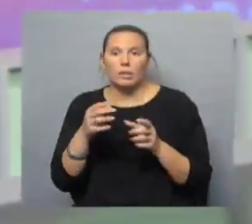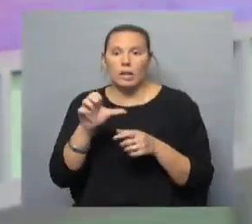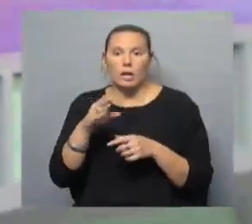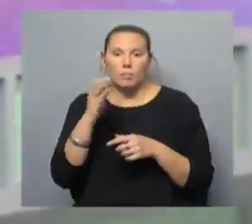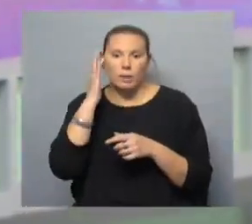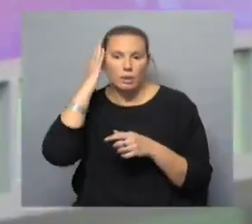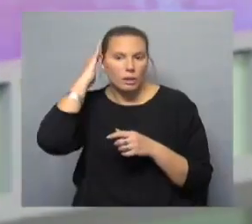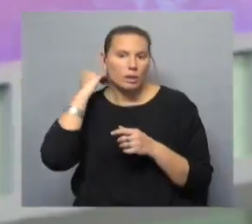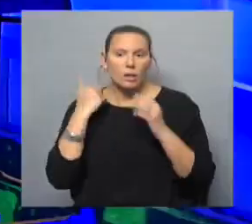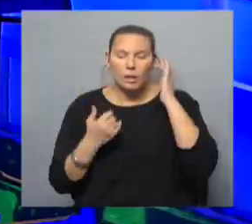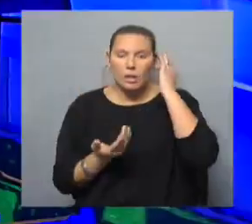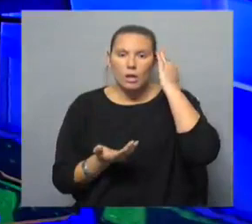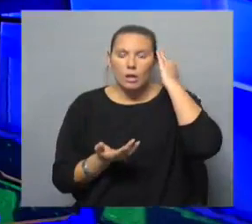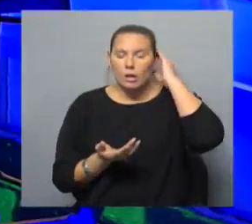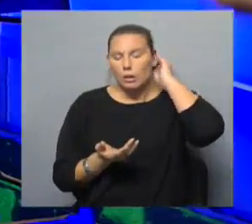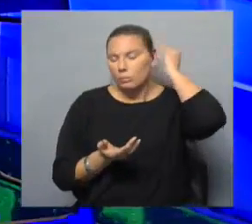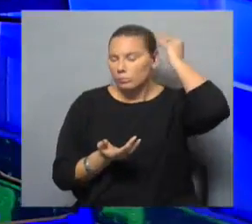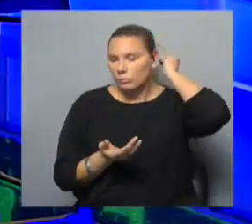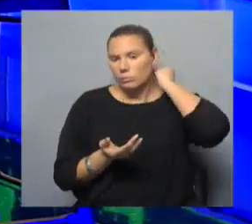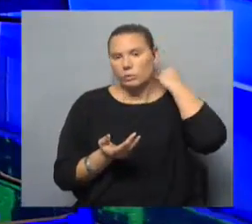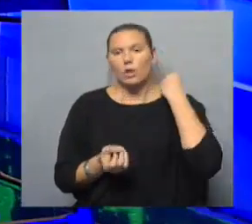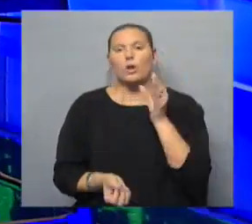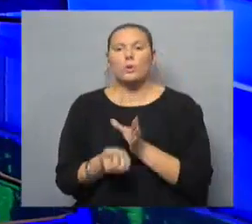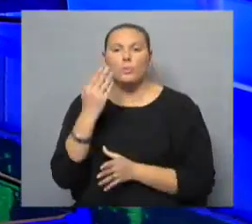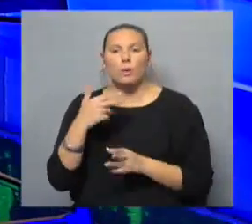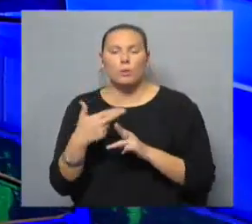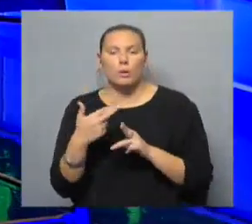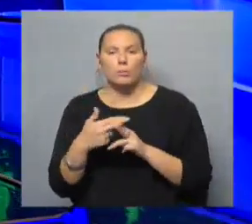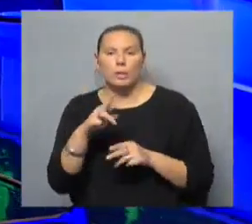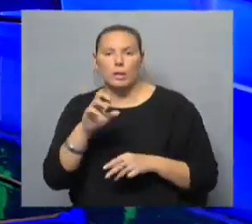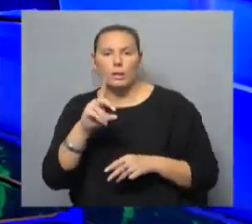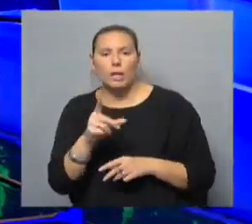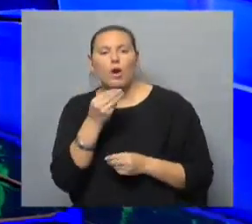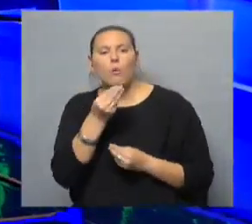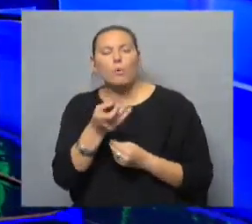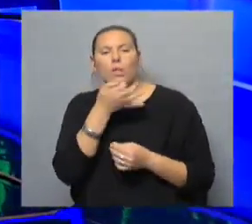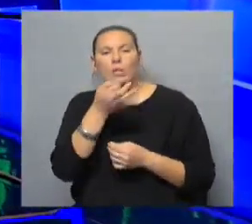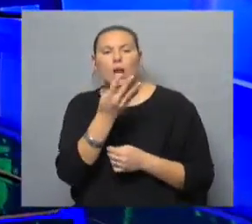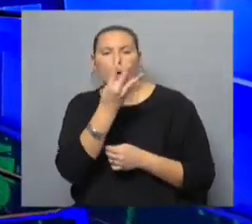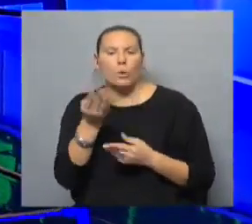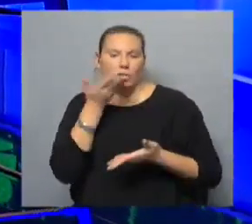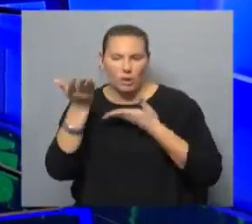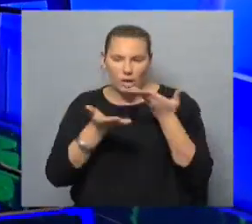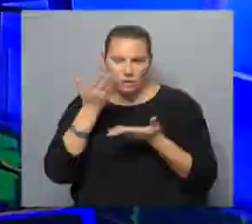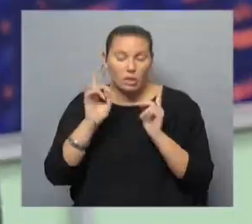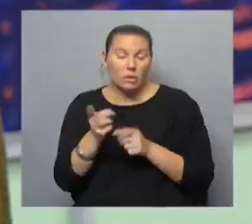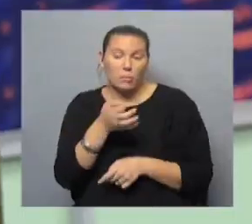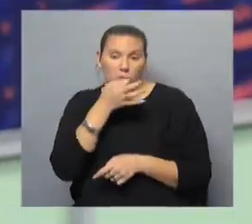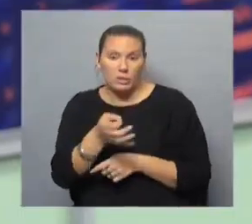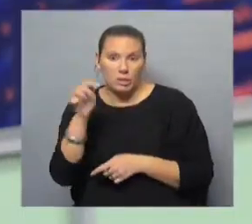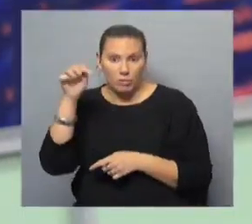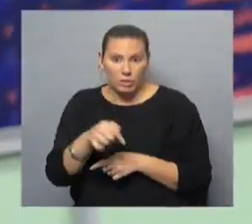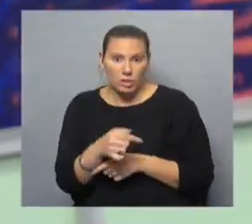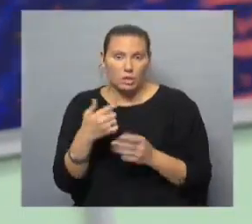llama Red. Bueno, ¿cómo describirían estas cuatro canciones? Bueno, cuando porque tenemos que decir que vinieron en